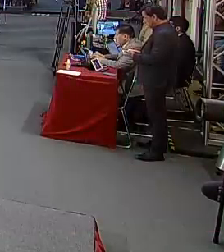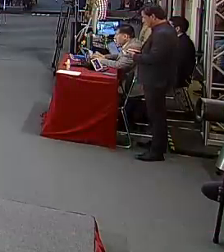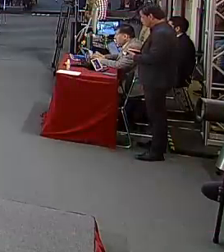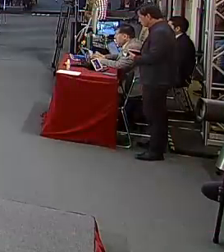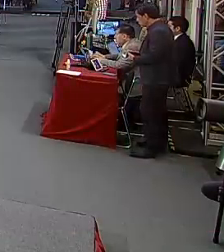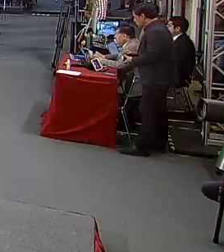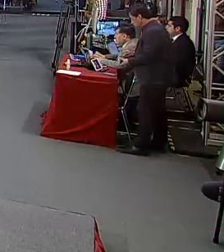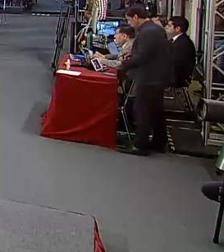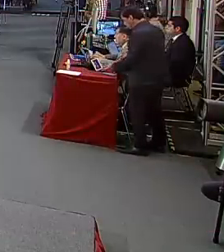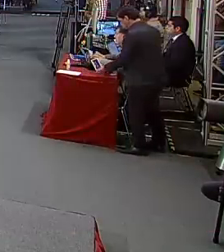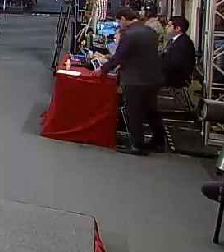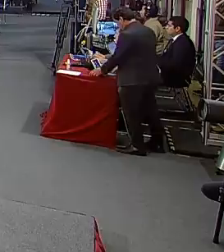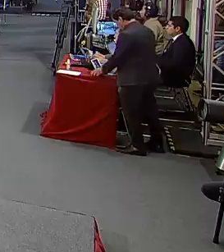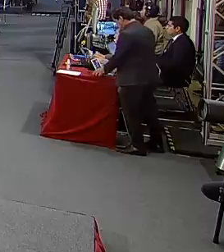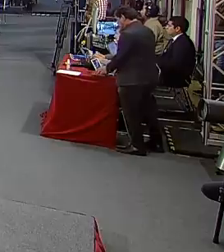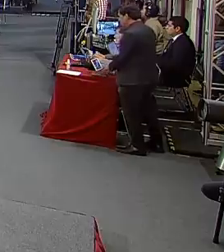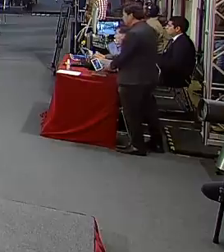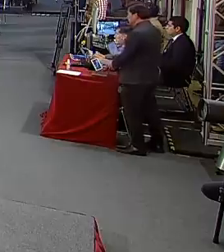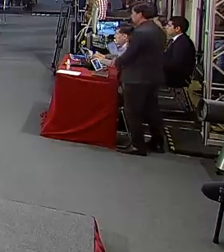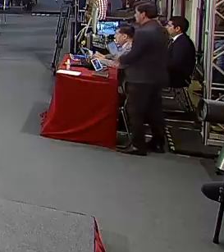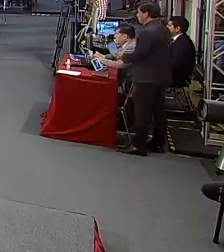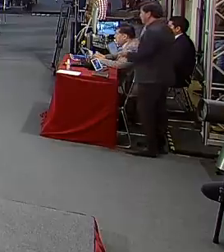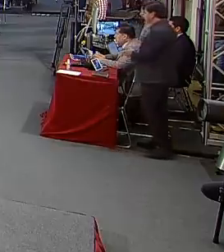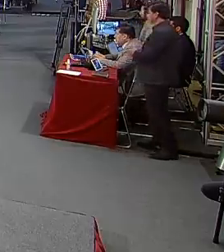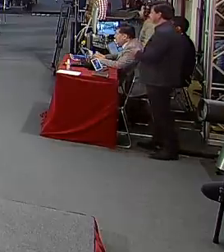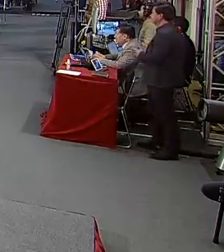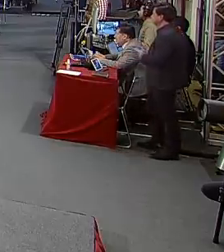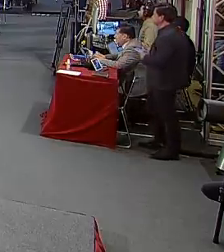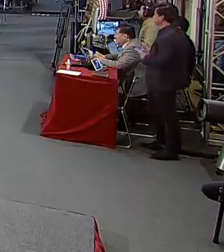porque ya tenía tiempo que no venías